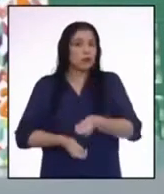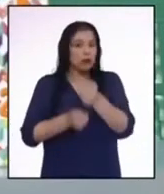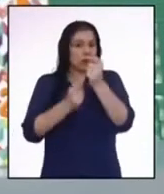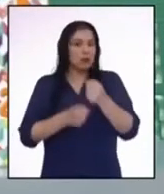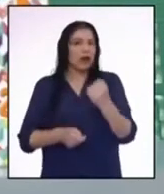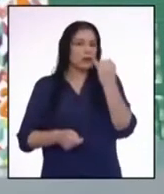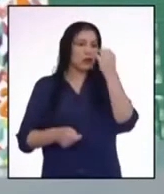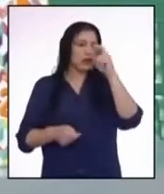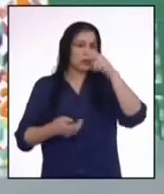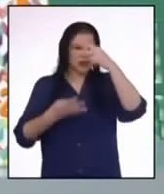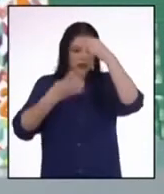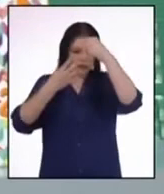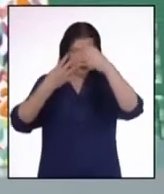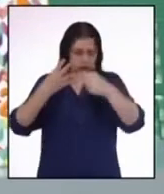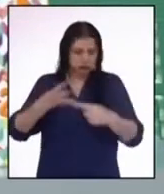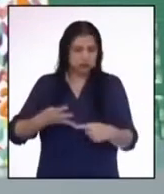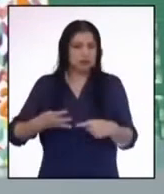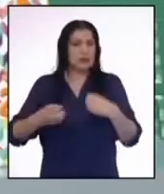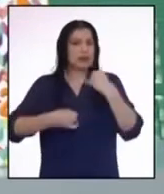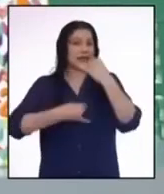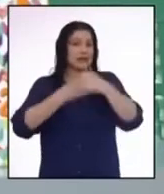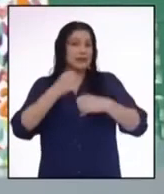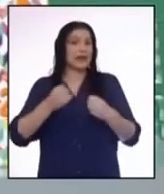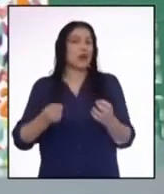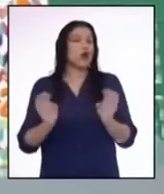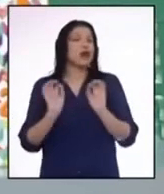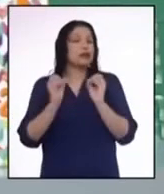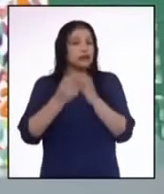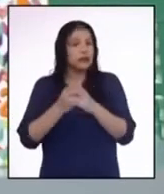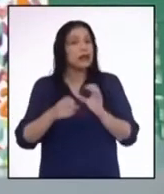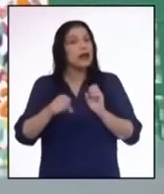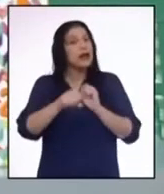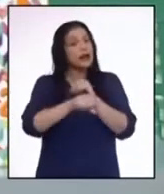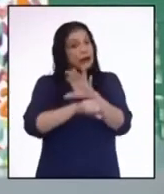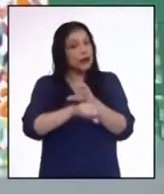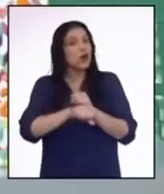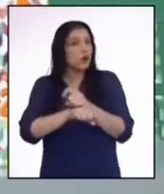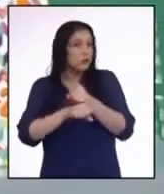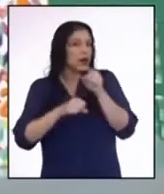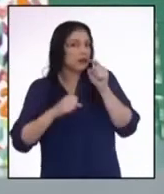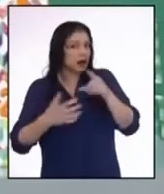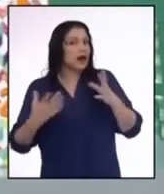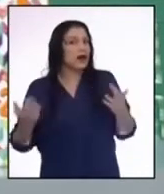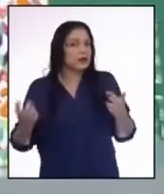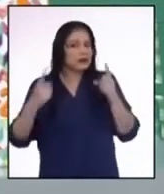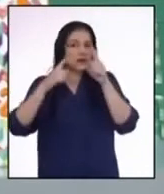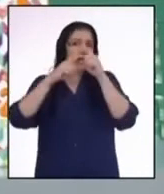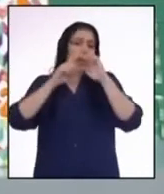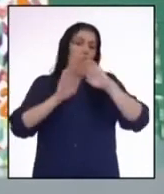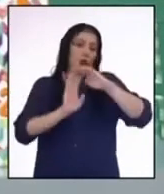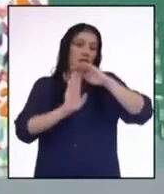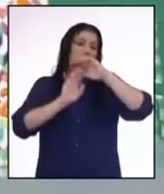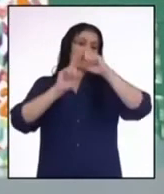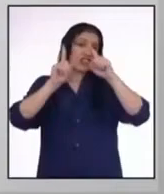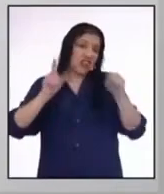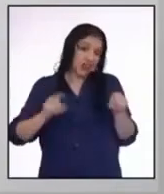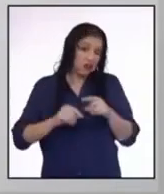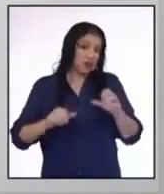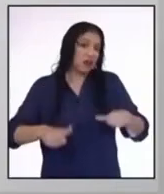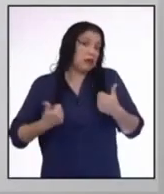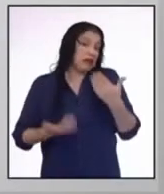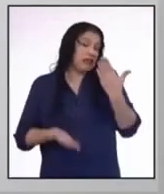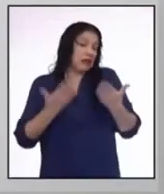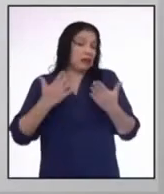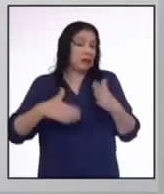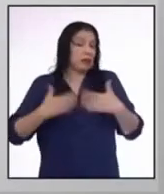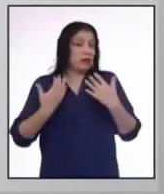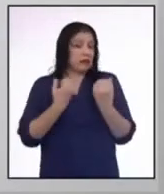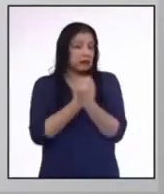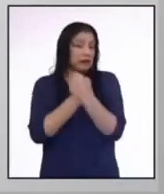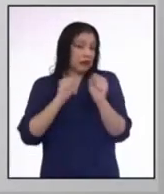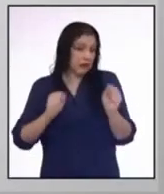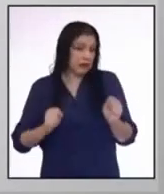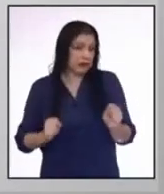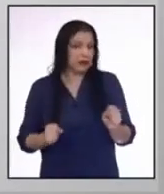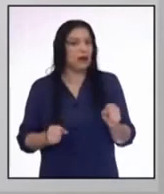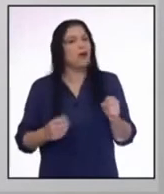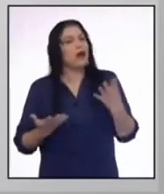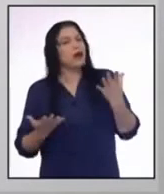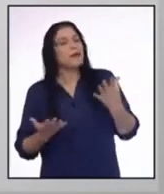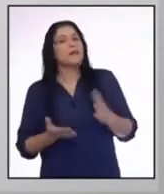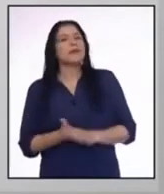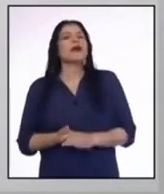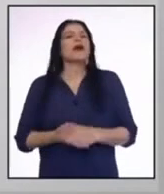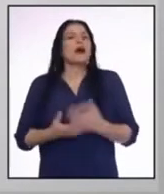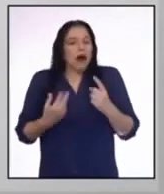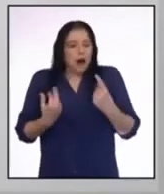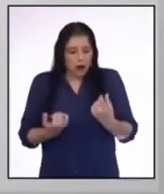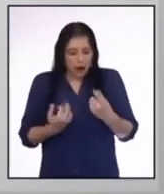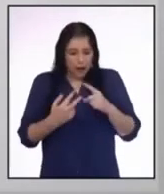INDECI y otras instituciones internacionales recomiendan el triángulo de la vida. Puede ser una opción de salvación. Bueno, ¿qué les parece